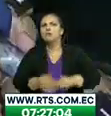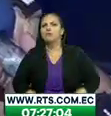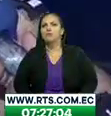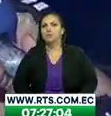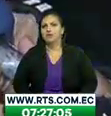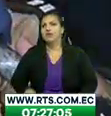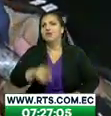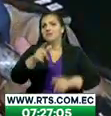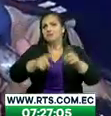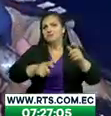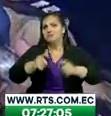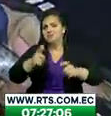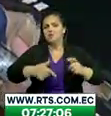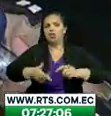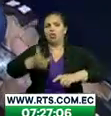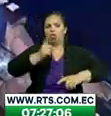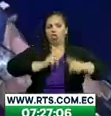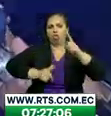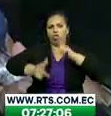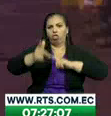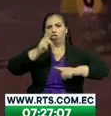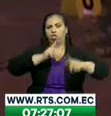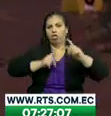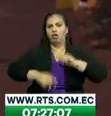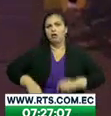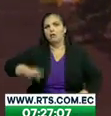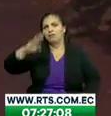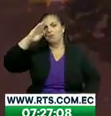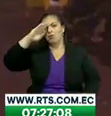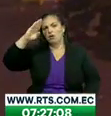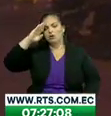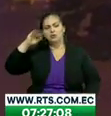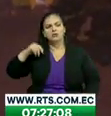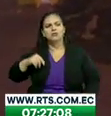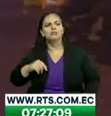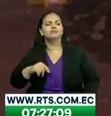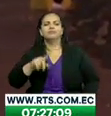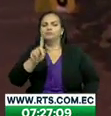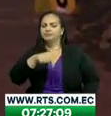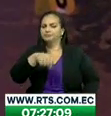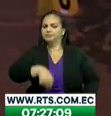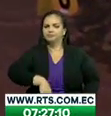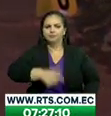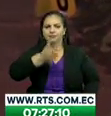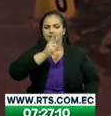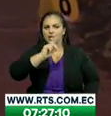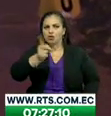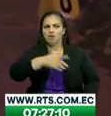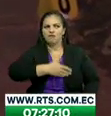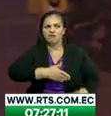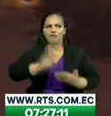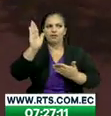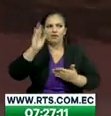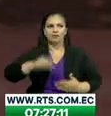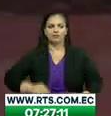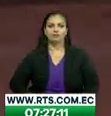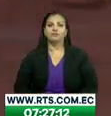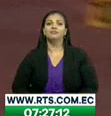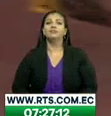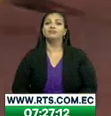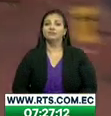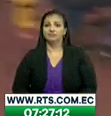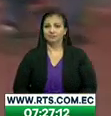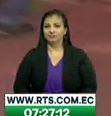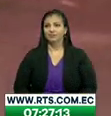gente libando aquí en el sector, la unidad avanzó, les retiró. La policía levantó 14 indicios balísticos en el